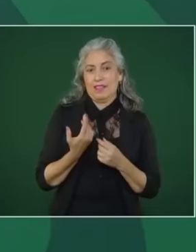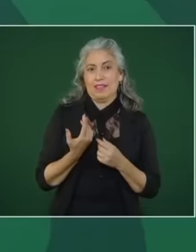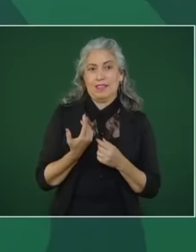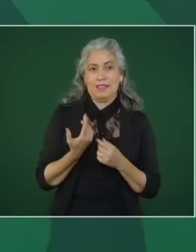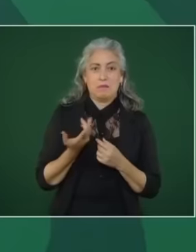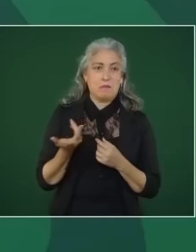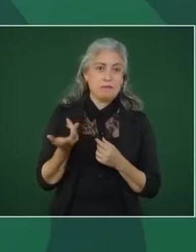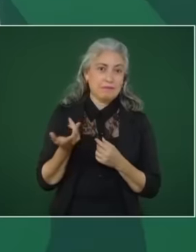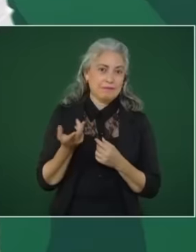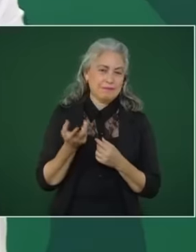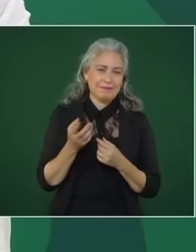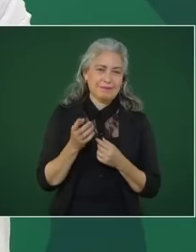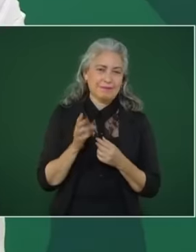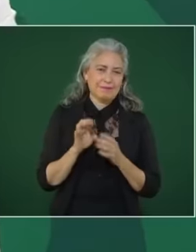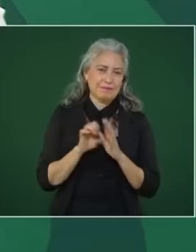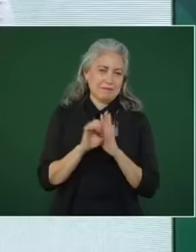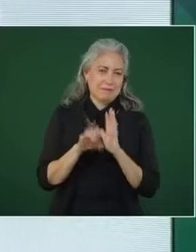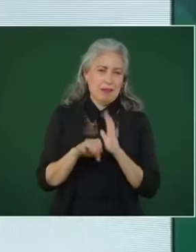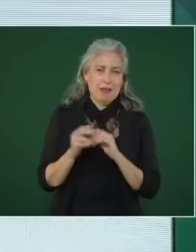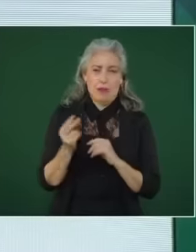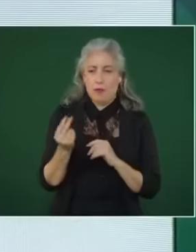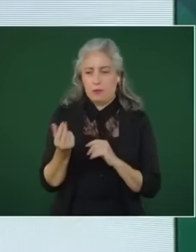gatitos, perritos,